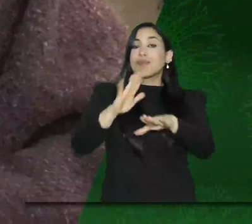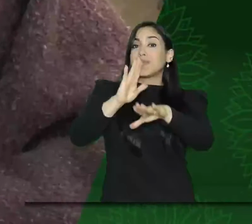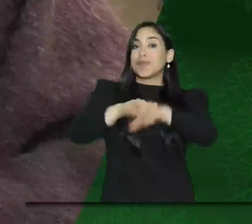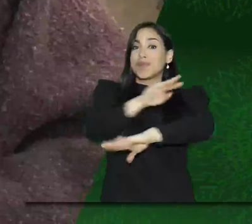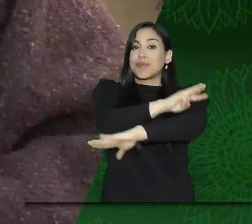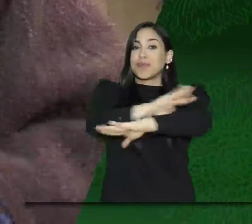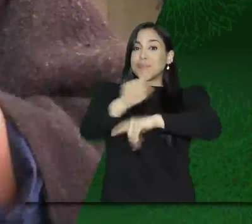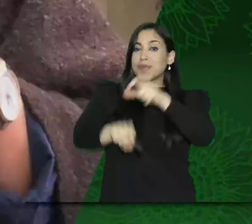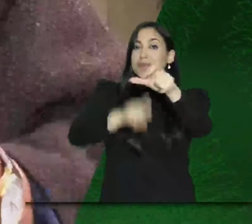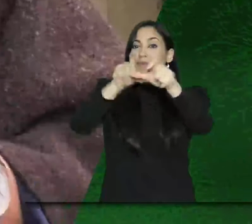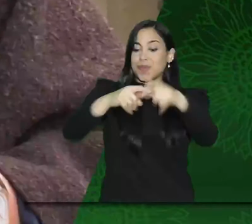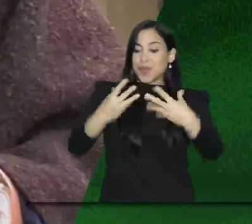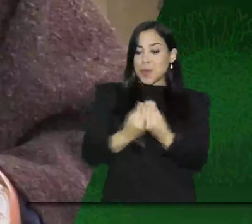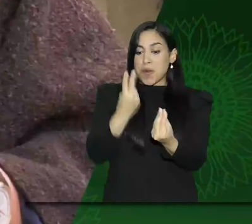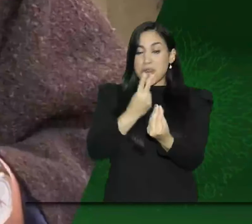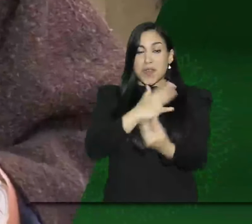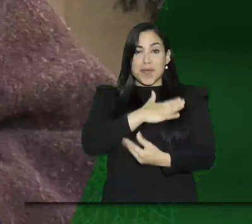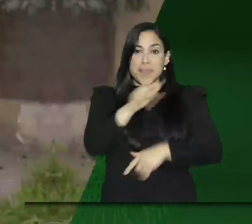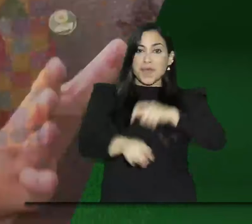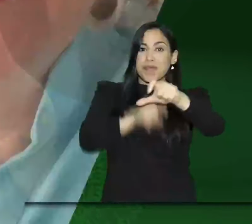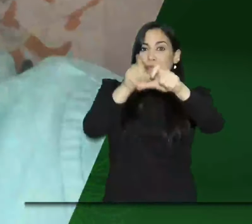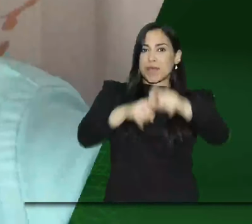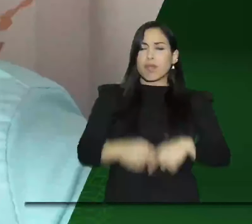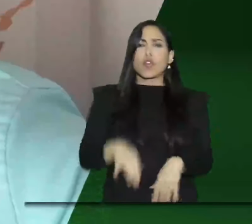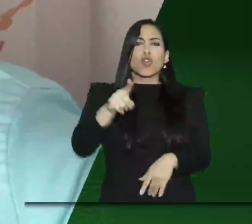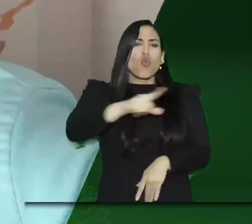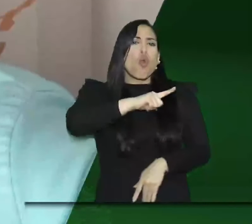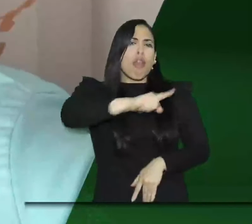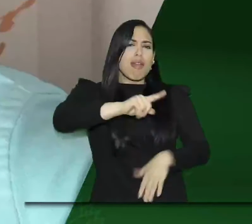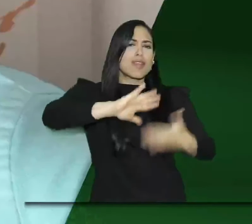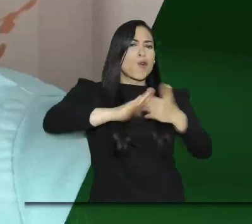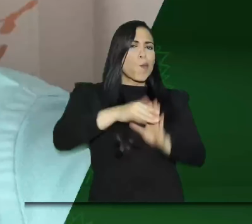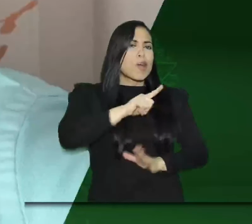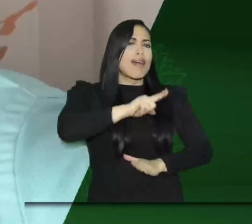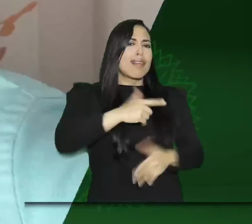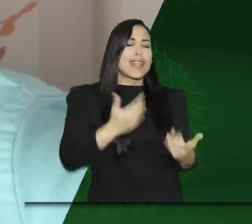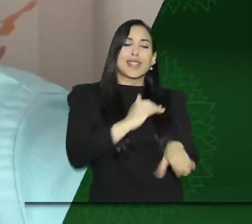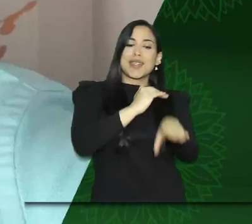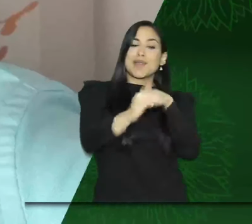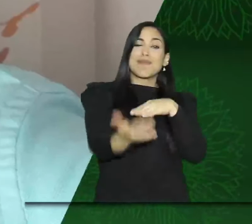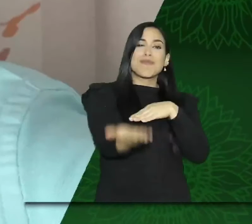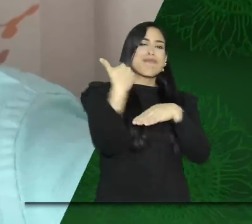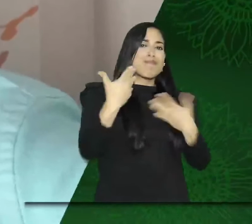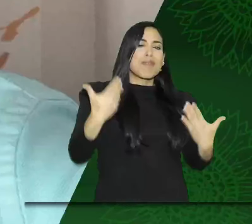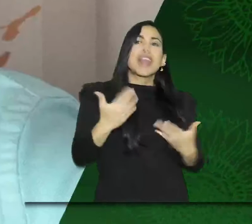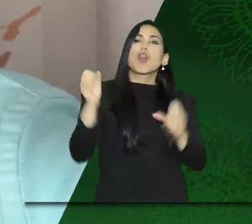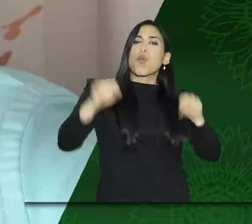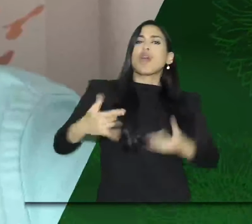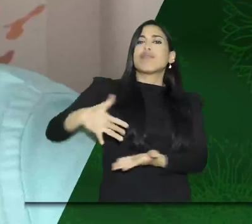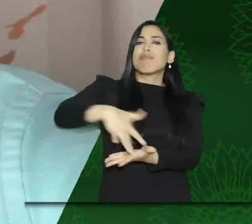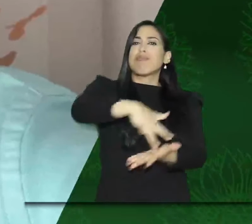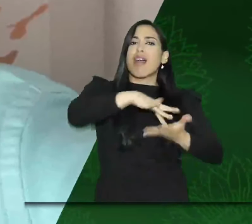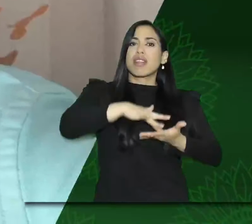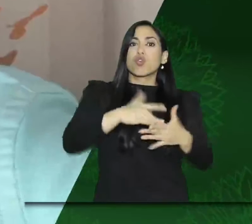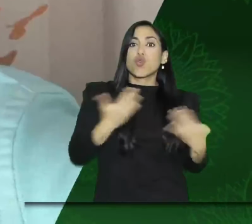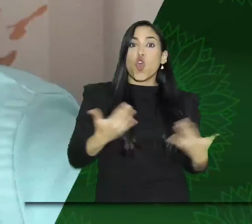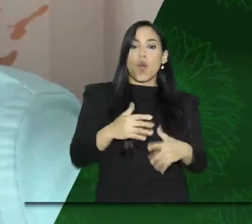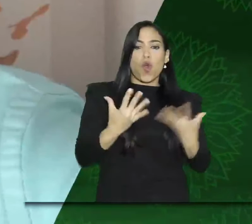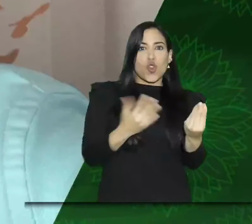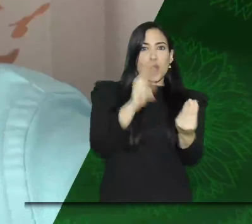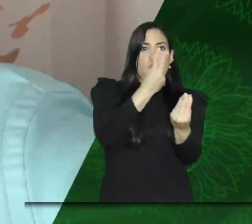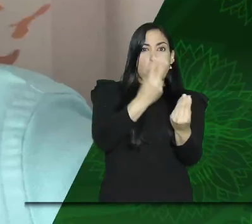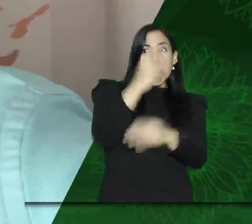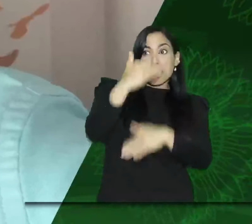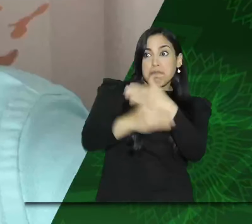en la plataforma de nuestro partido Alianza Verde. Si ejerces un liderazgo en tu comunidad, te invitamos a que participes pidiendo el aval